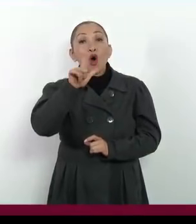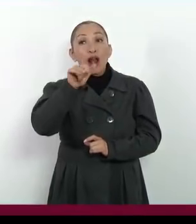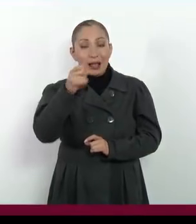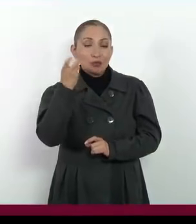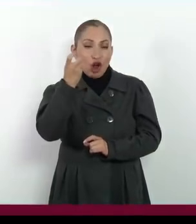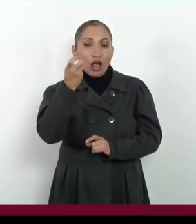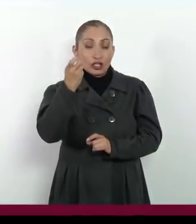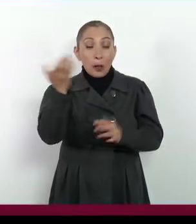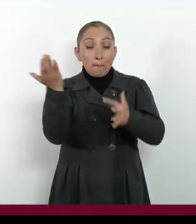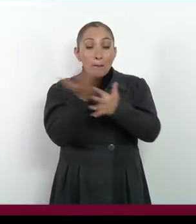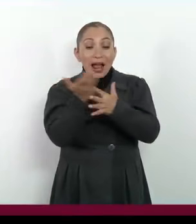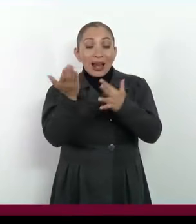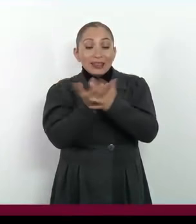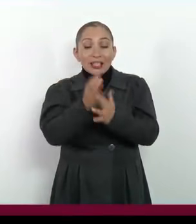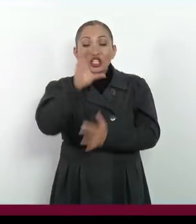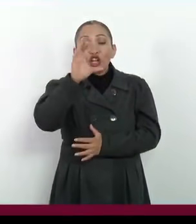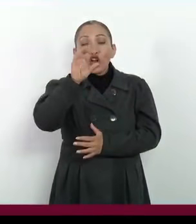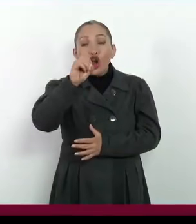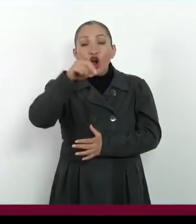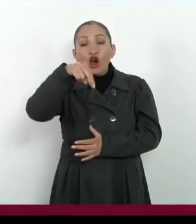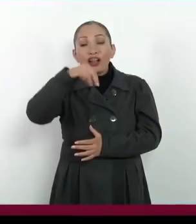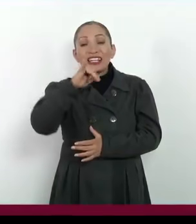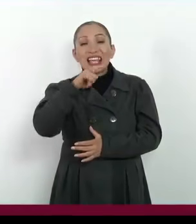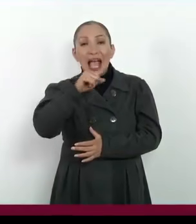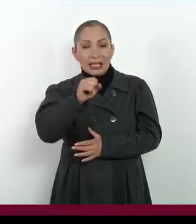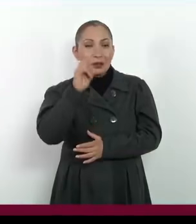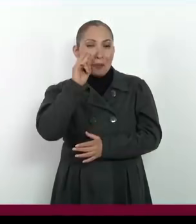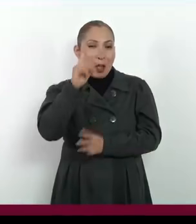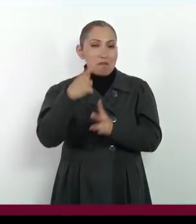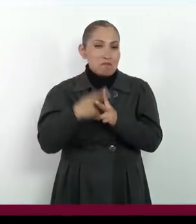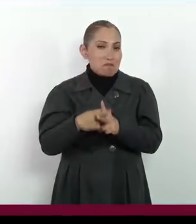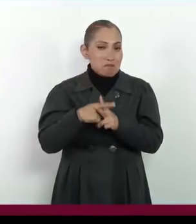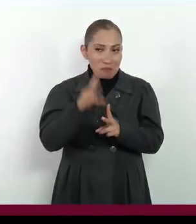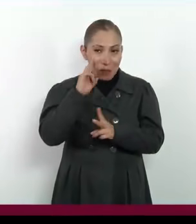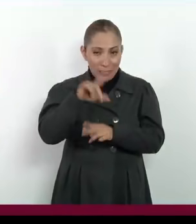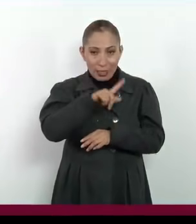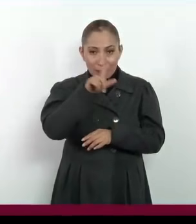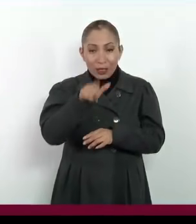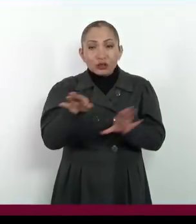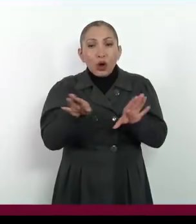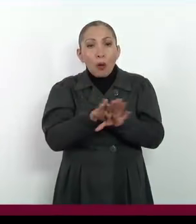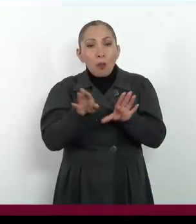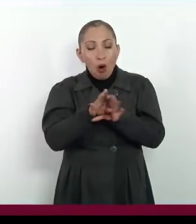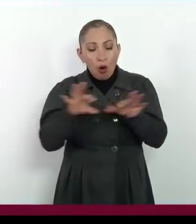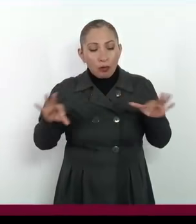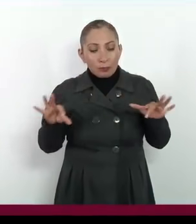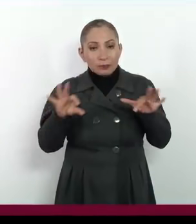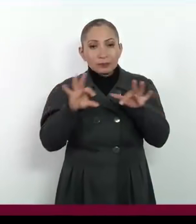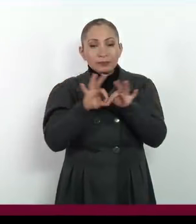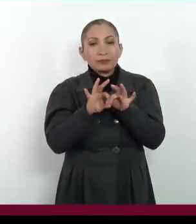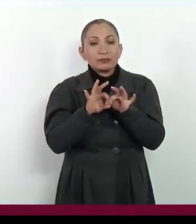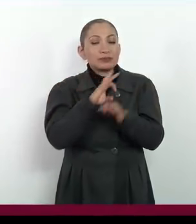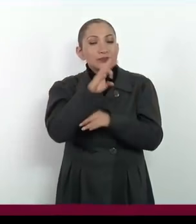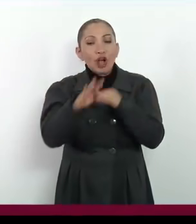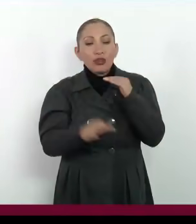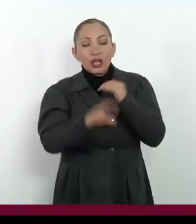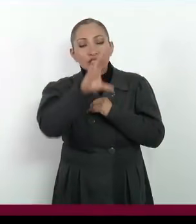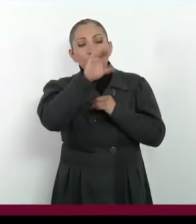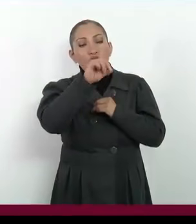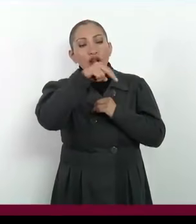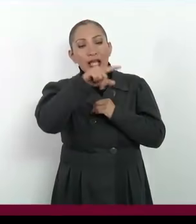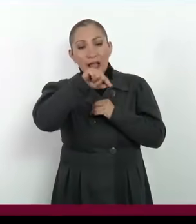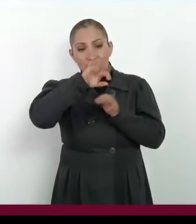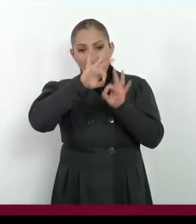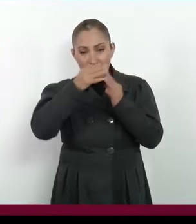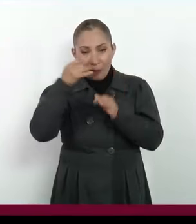por qué se les llama secciones cónicas. Esto se puede justificar matemáticamente. Y veremos eso, cómo están relacionados todas las